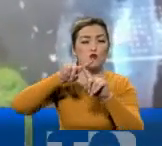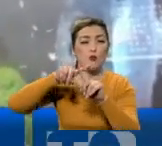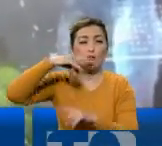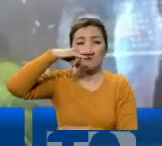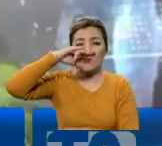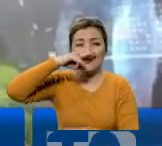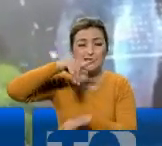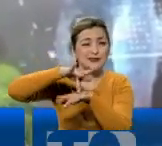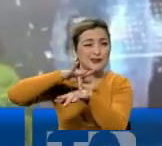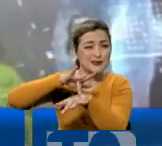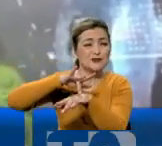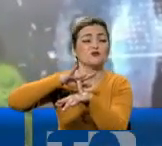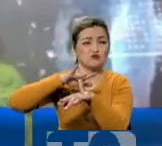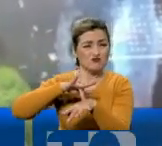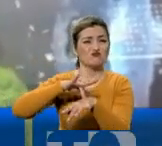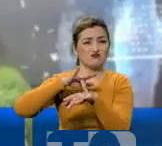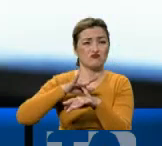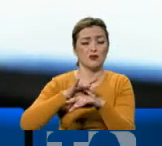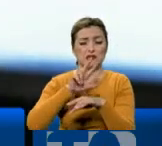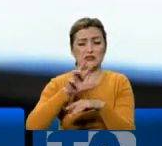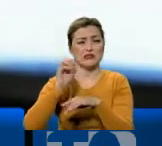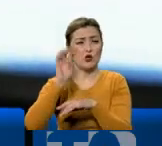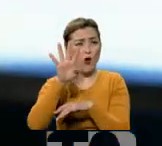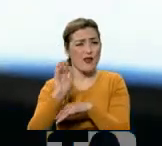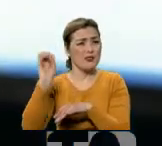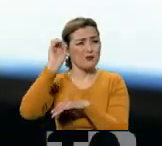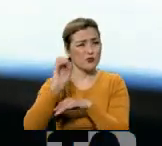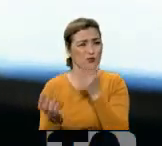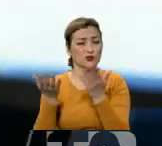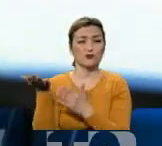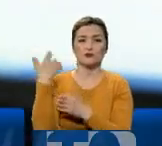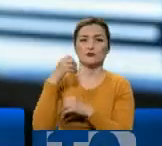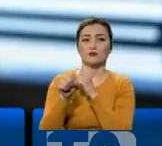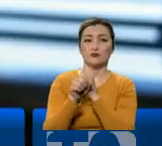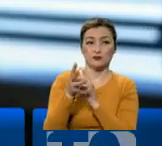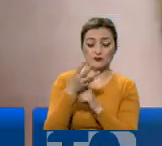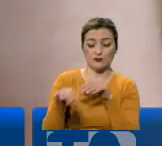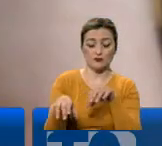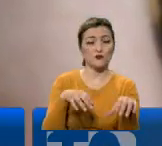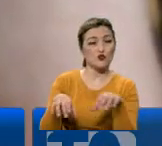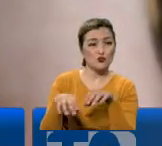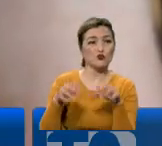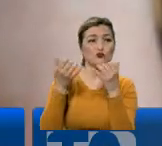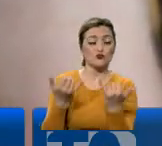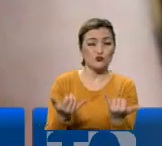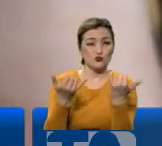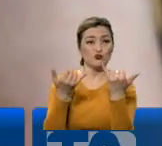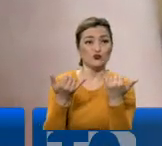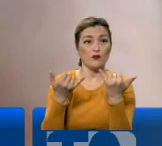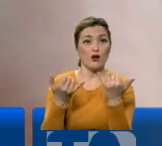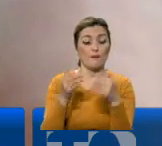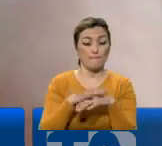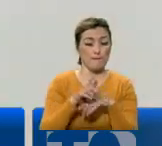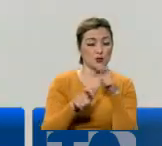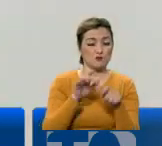en un 30-40% de aumento en comparación del anterior año. La modalidad virtual bajo la que se manejan varias actividades en la actualidad da paso a que sean